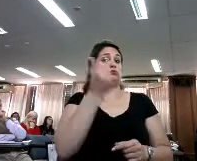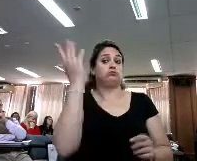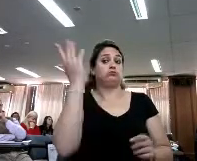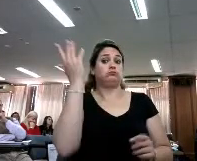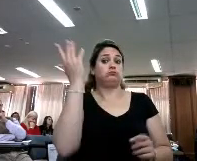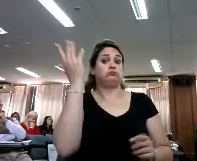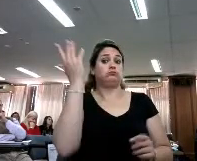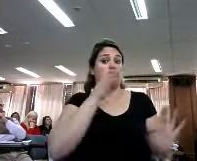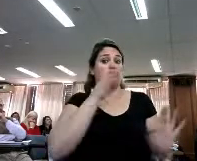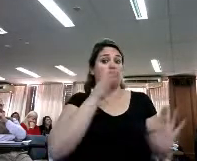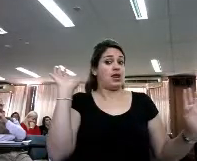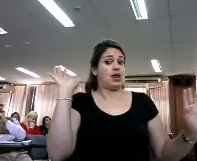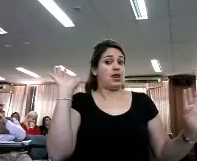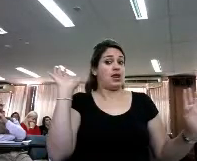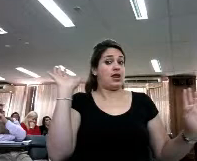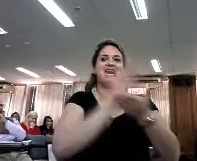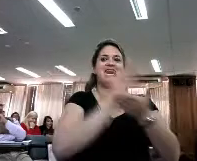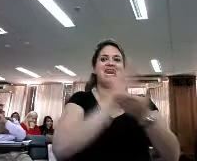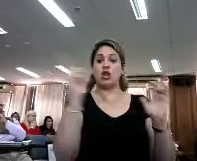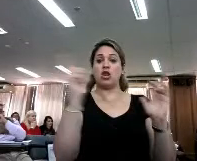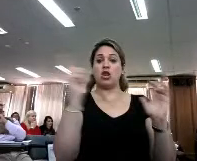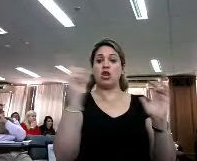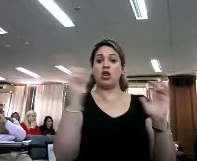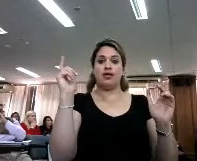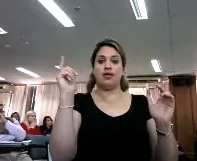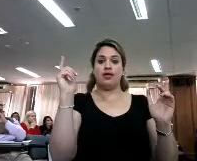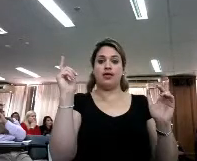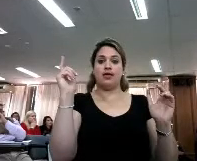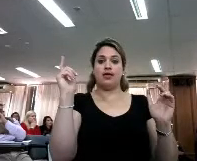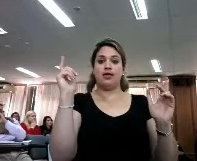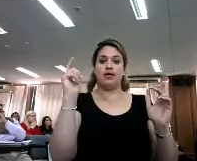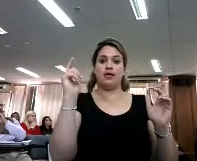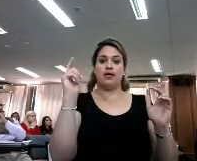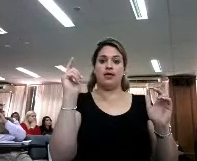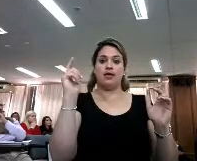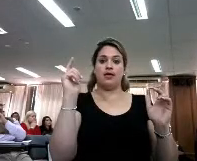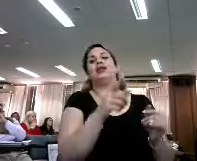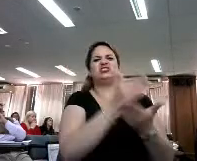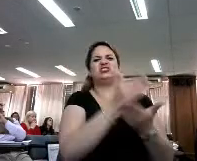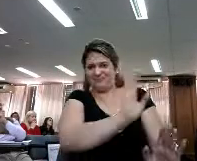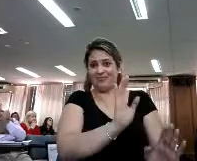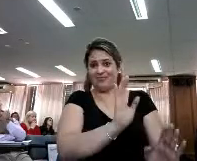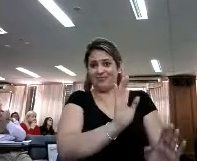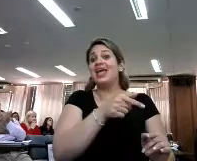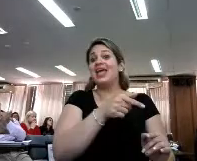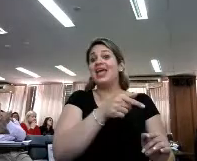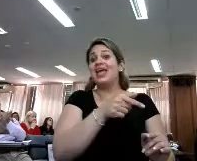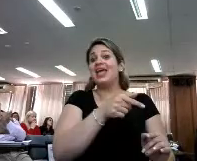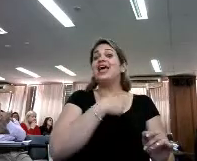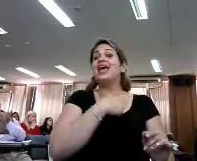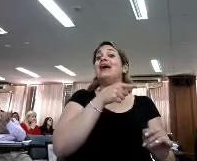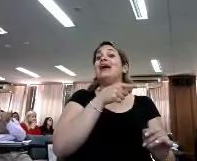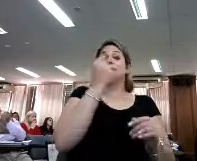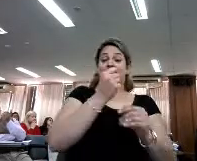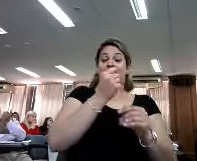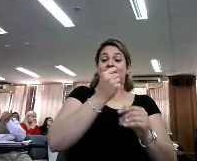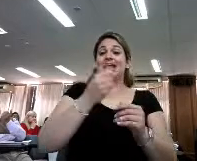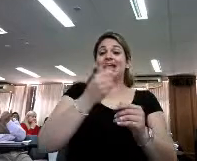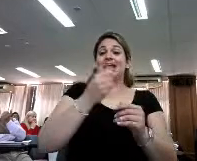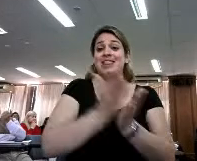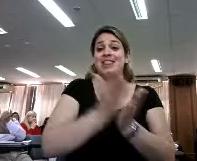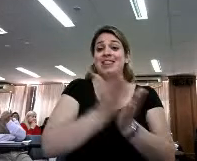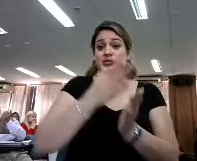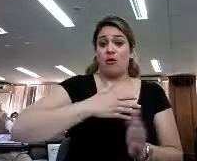ningún límite, pero yo tampoco te limito a ti el derecho. Aquí la ciencia está en entender que los derechos patrimoniales de las